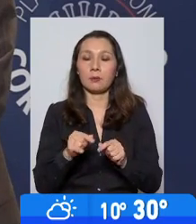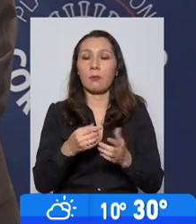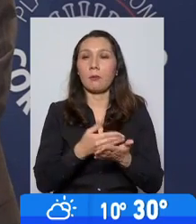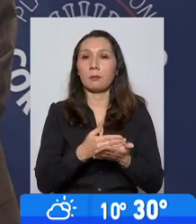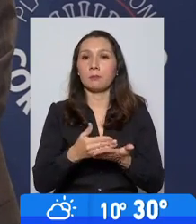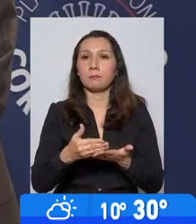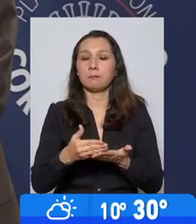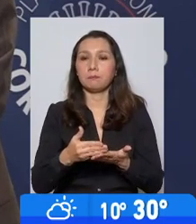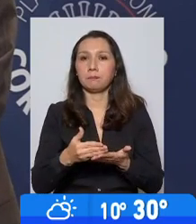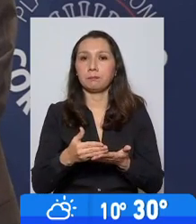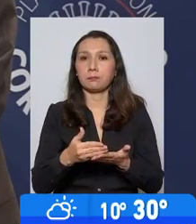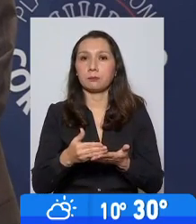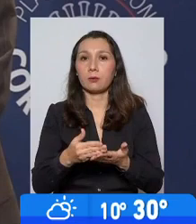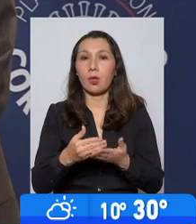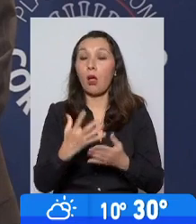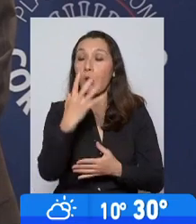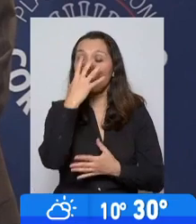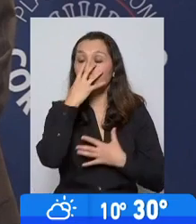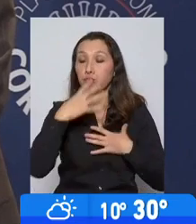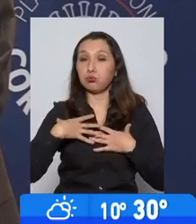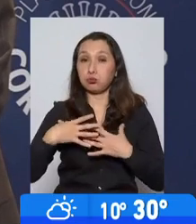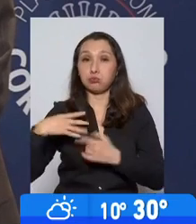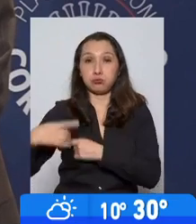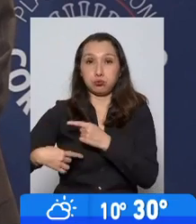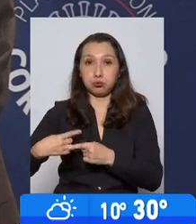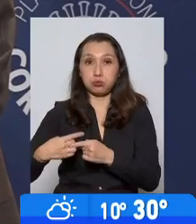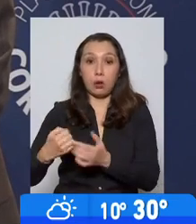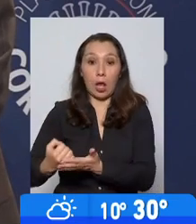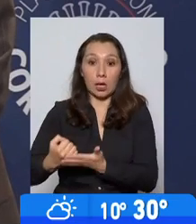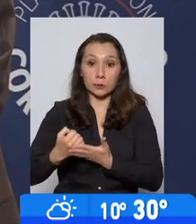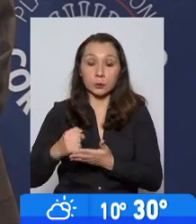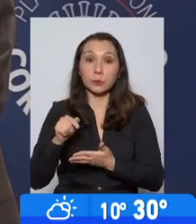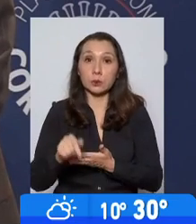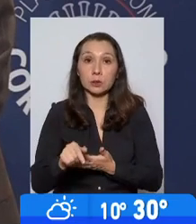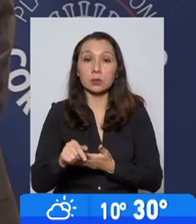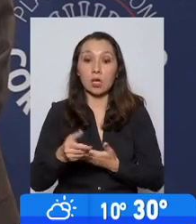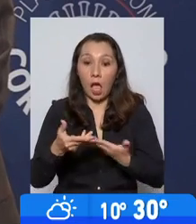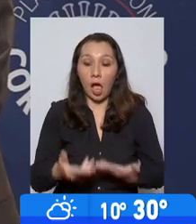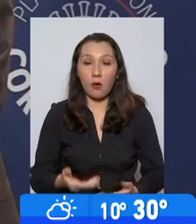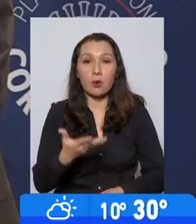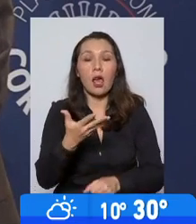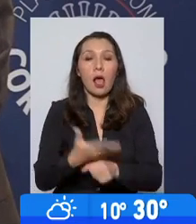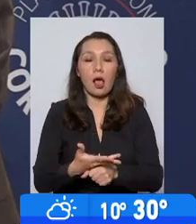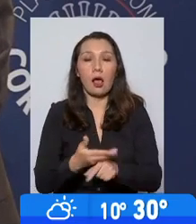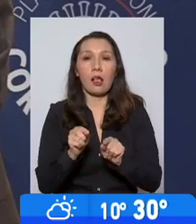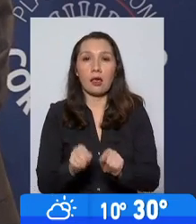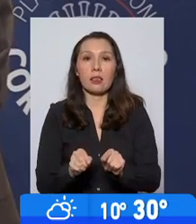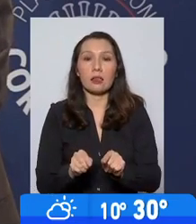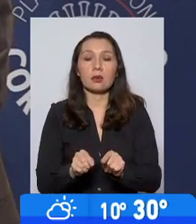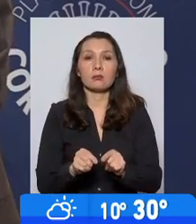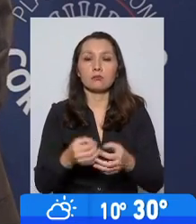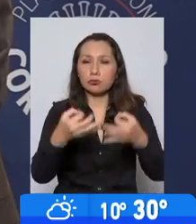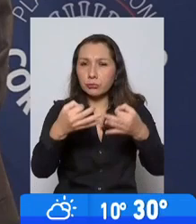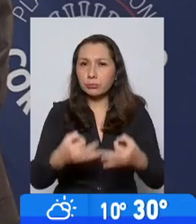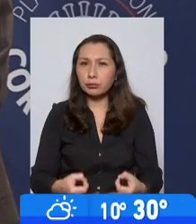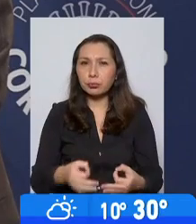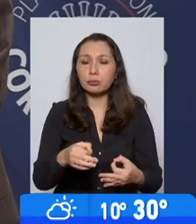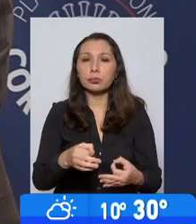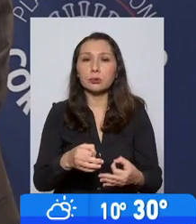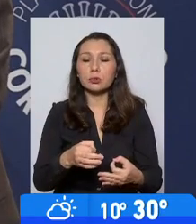los ventiladores mecánicos, en fin, tenemos en este momento un total de